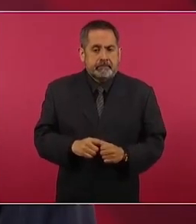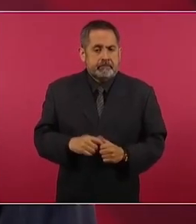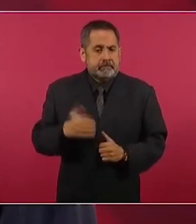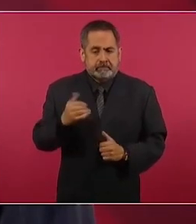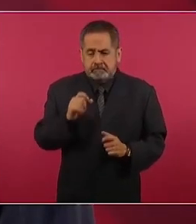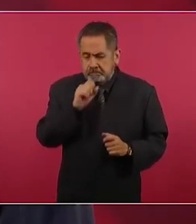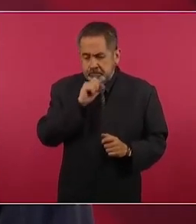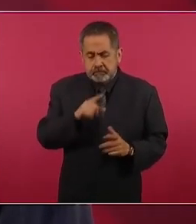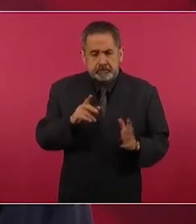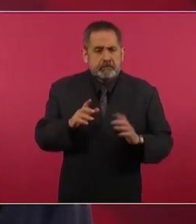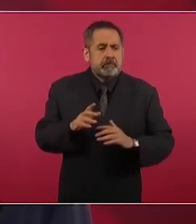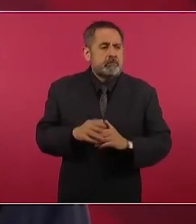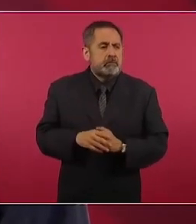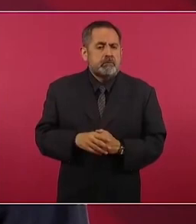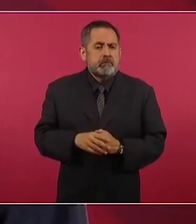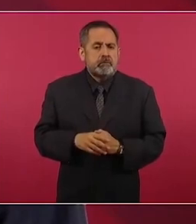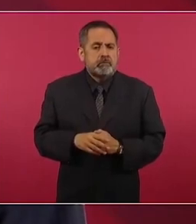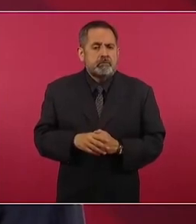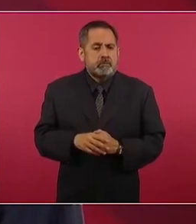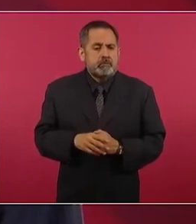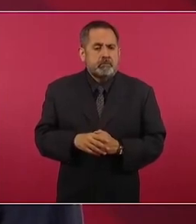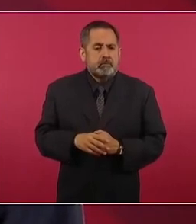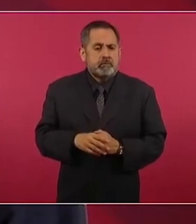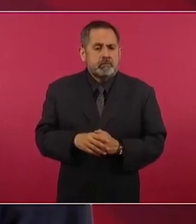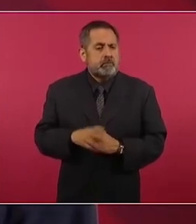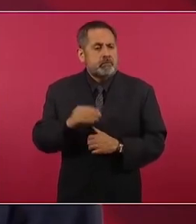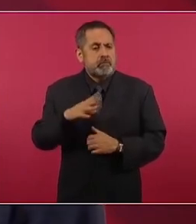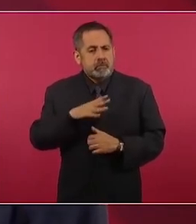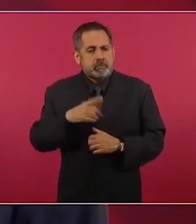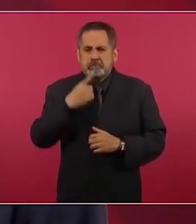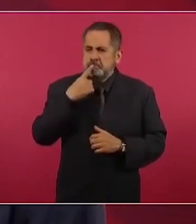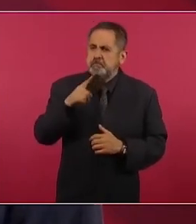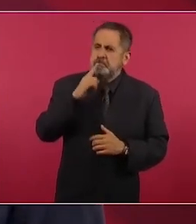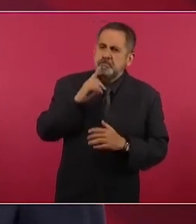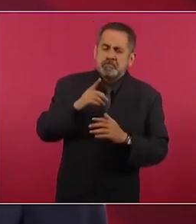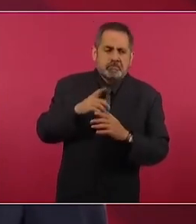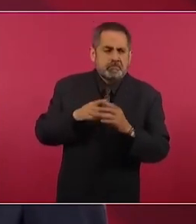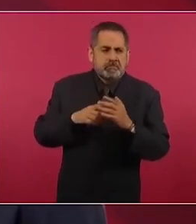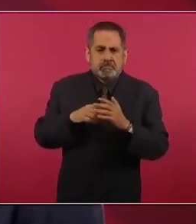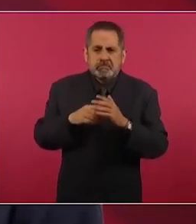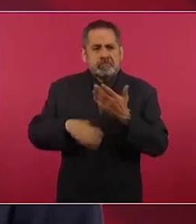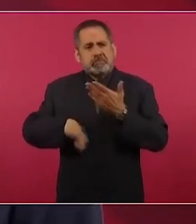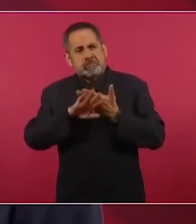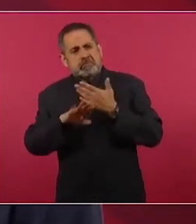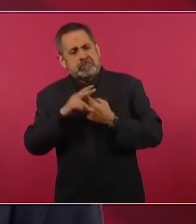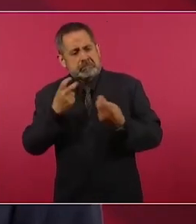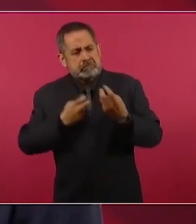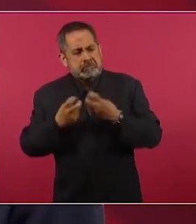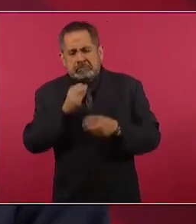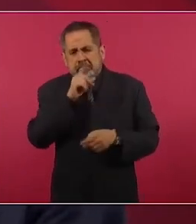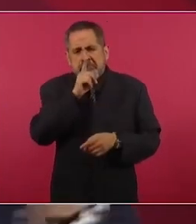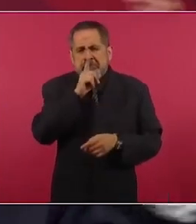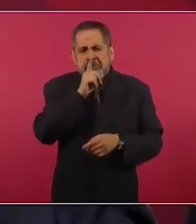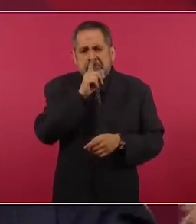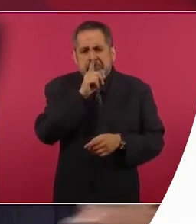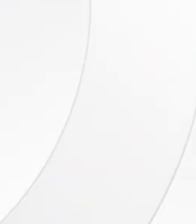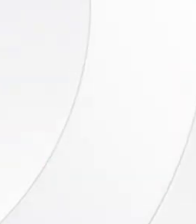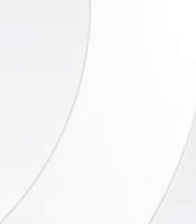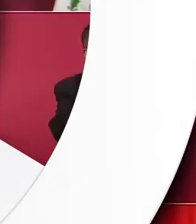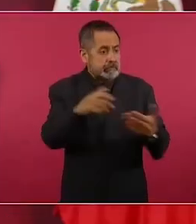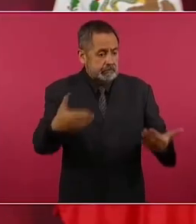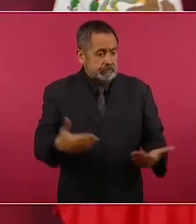y no hubo ningún reclamo de nada. El presidente